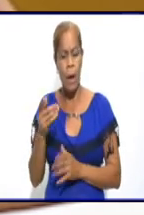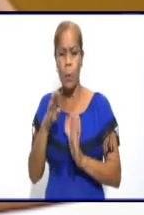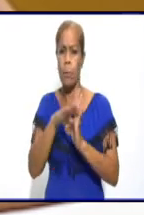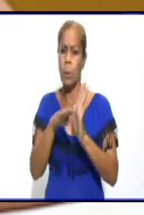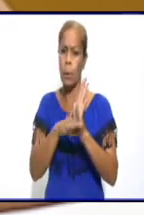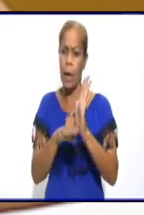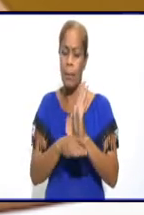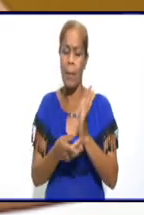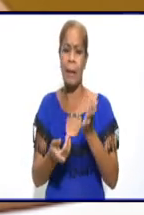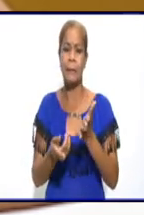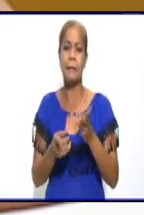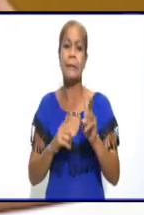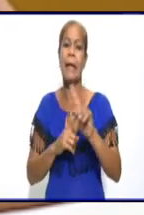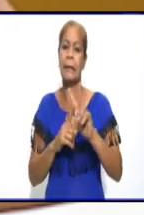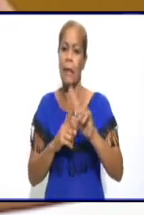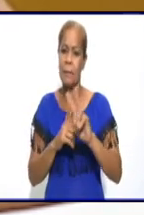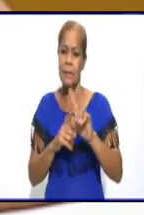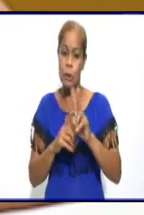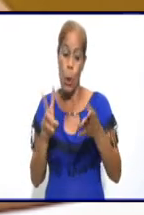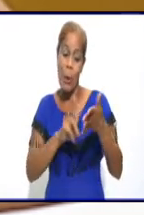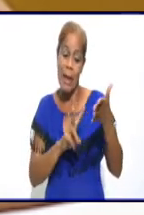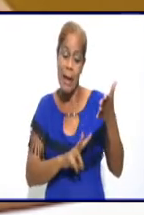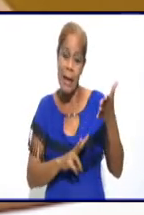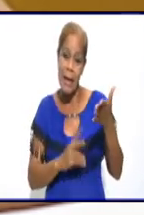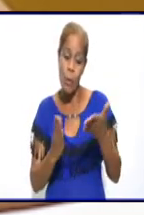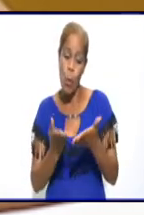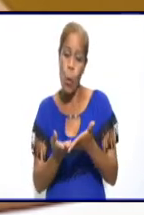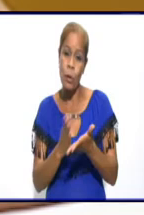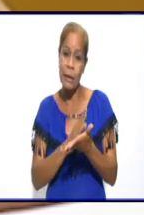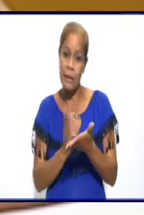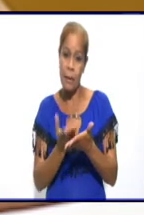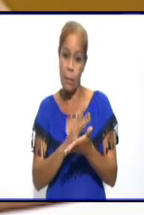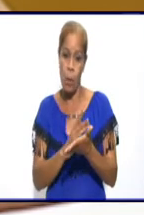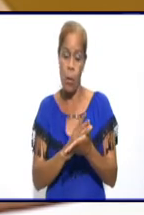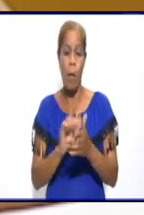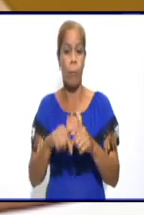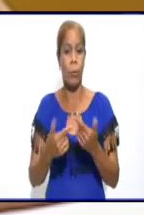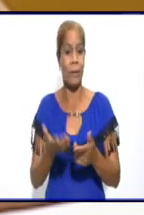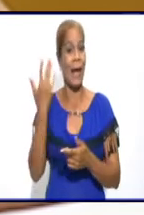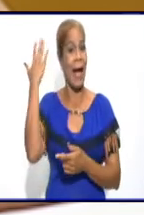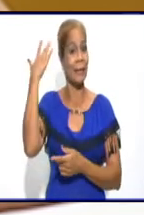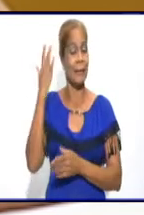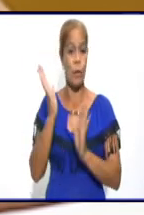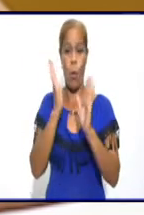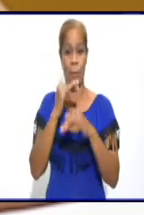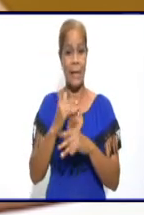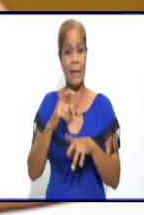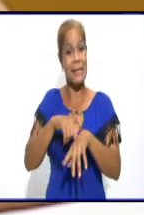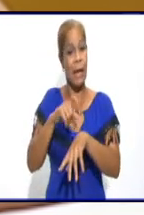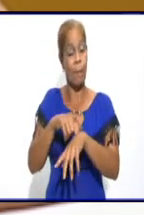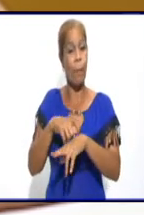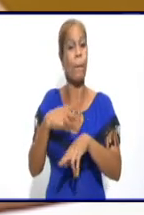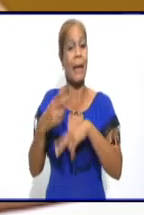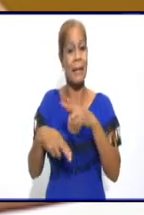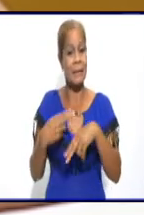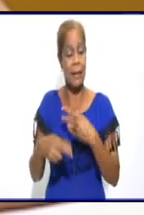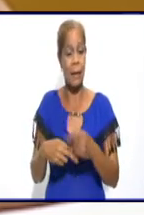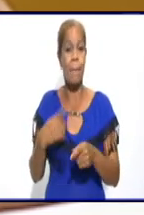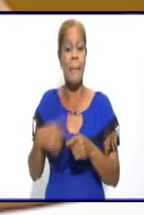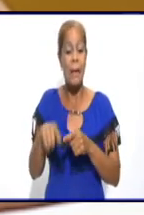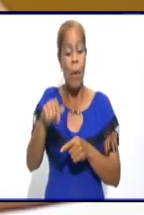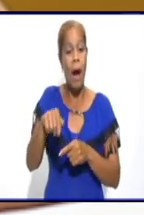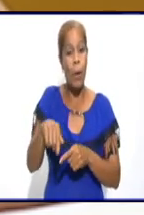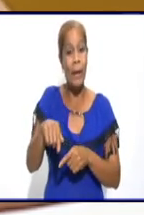leer un buen libro cosas que antes no le quedaba tiempo para hacer o sea en este tiempo lo puede emplear haciendo algo útil